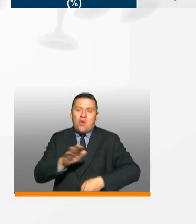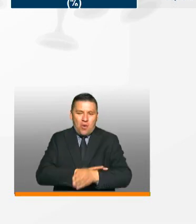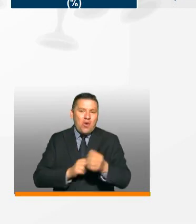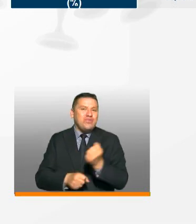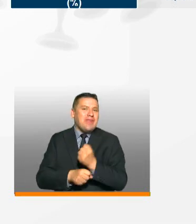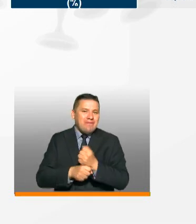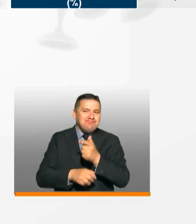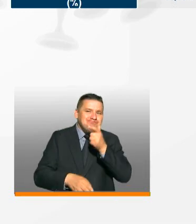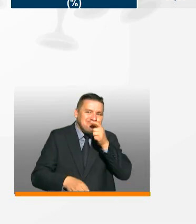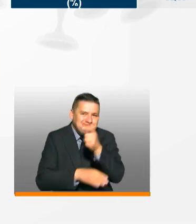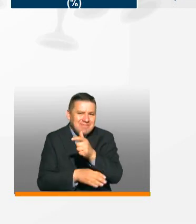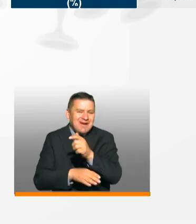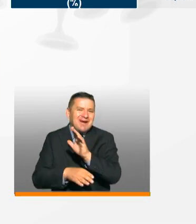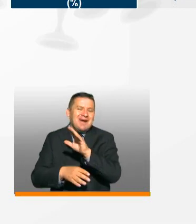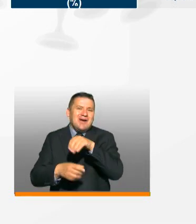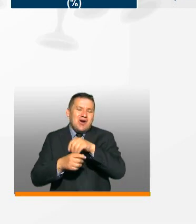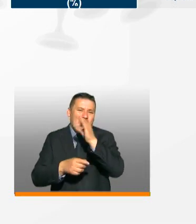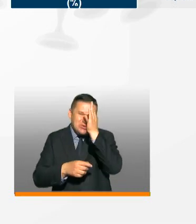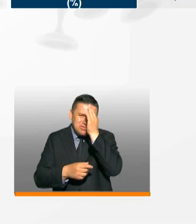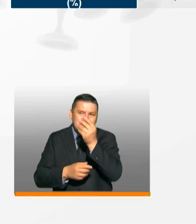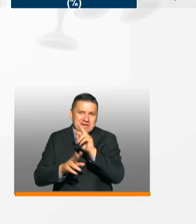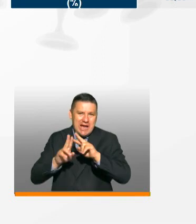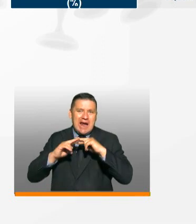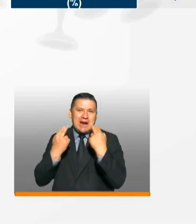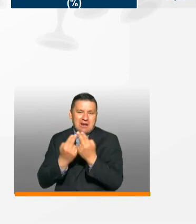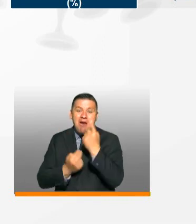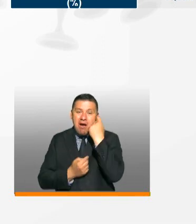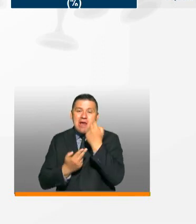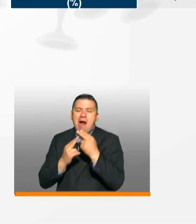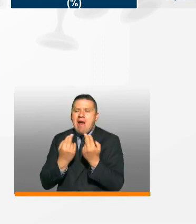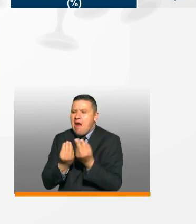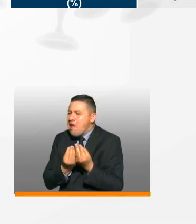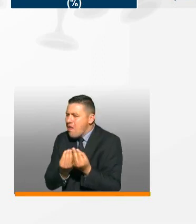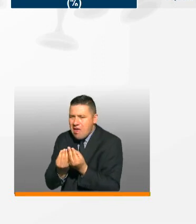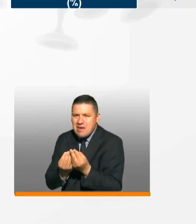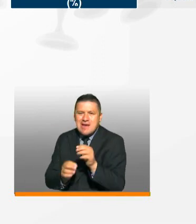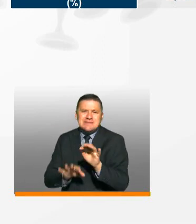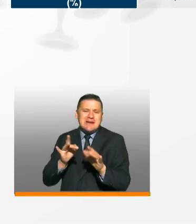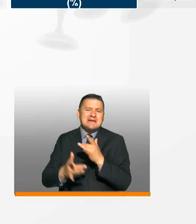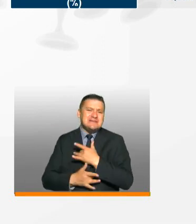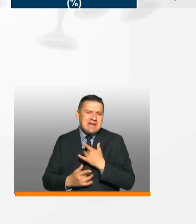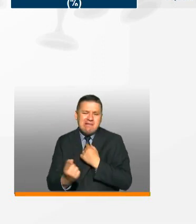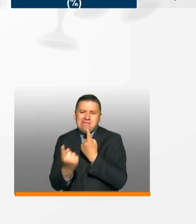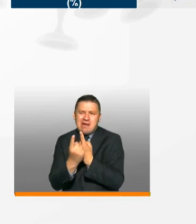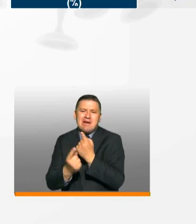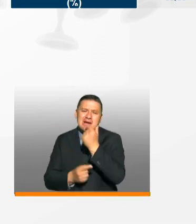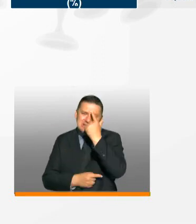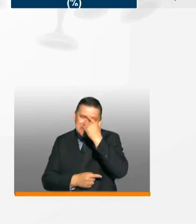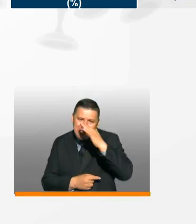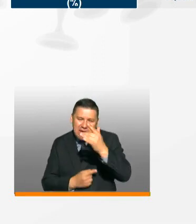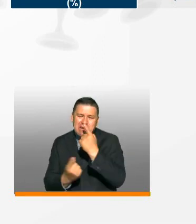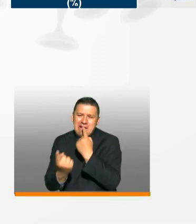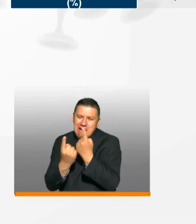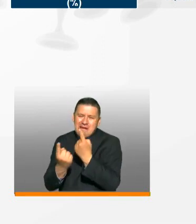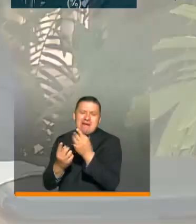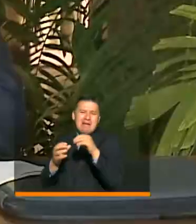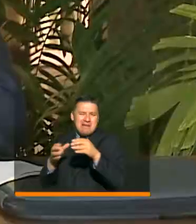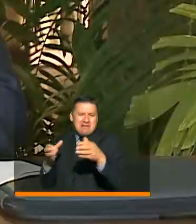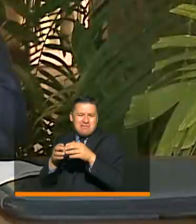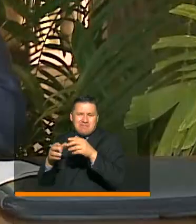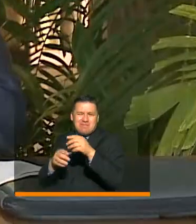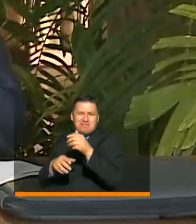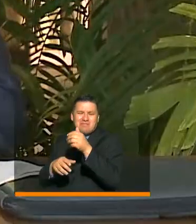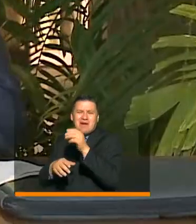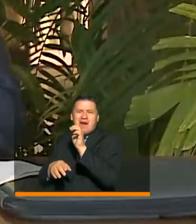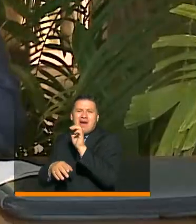con las autoridades territoriales. Nos reunimos el día de ayer con los secretarios de salud de Santa Marta